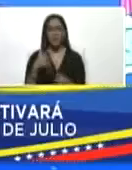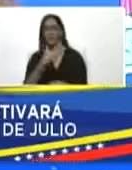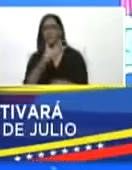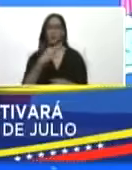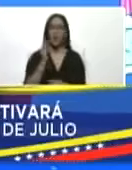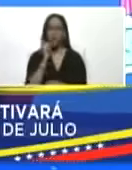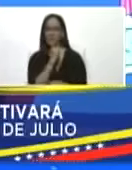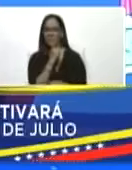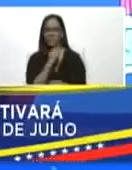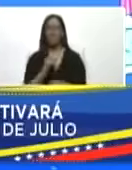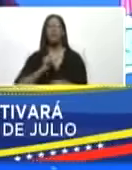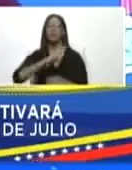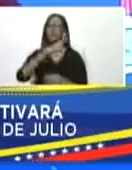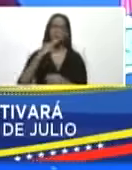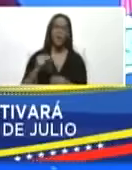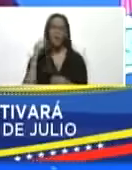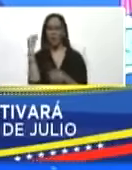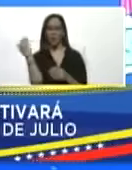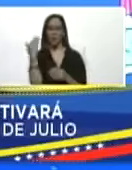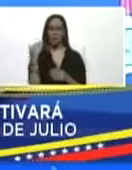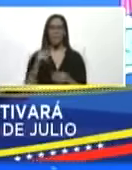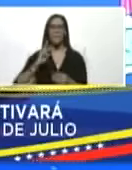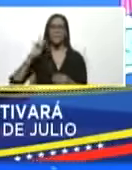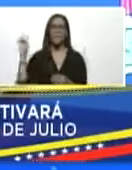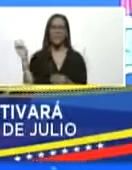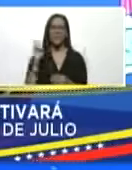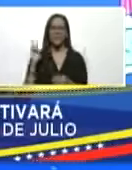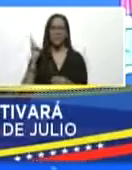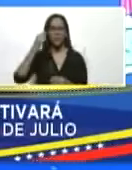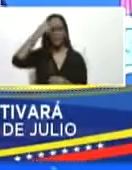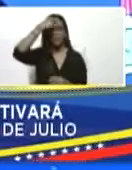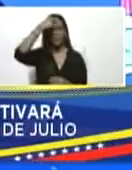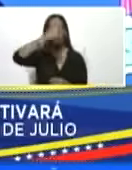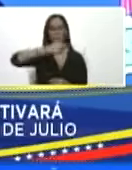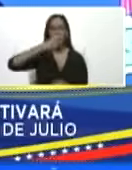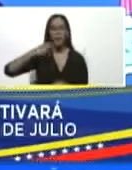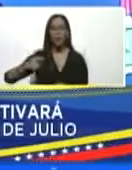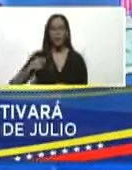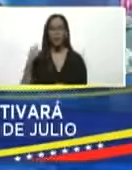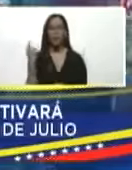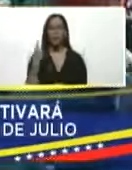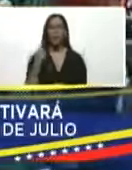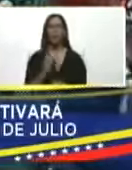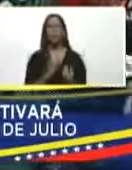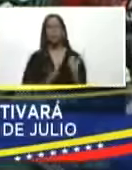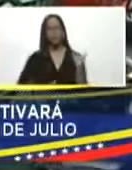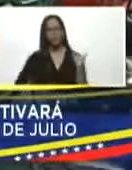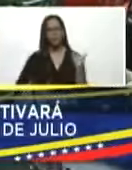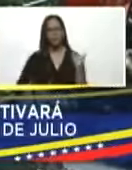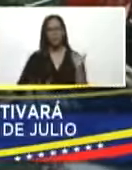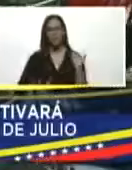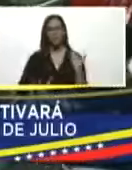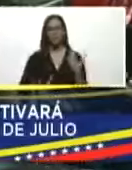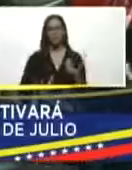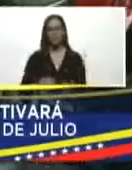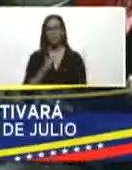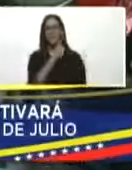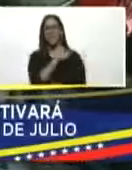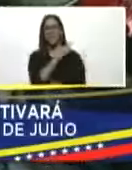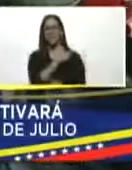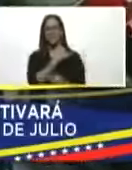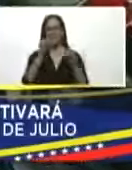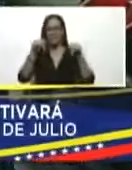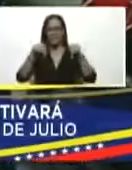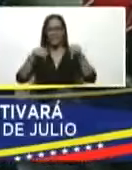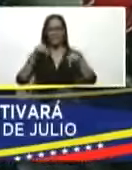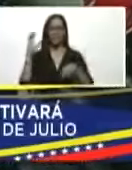apellidos, no de la oligarquía. Venezuela del pueblo. Único dueño y mandante de este